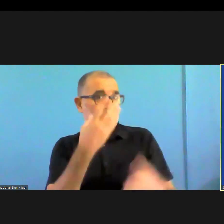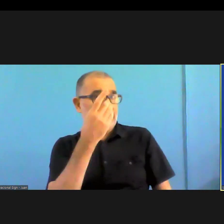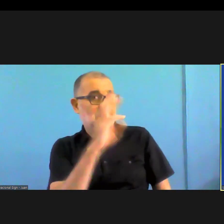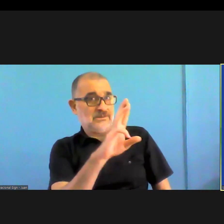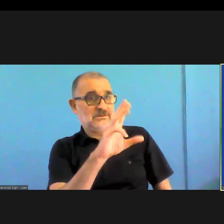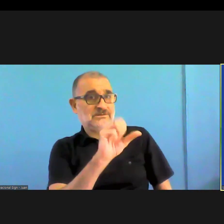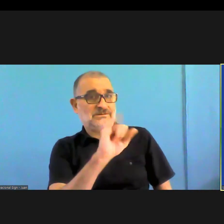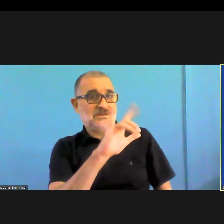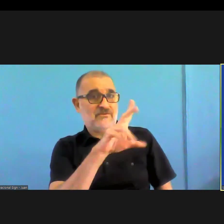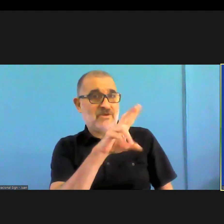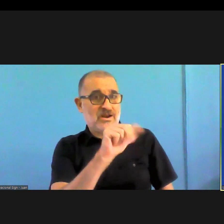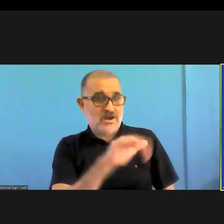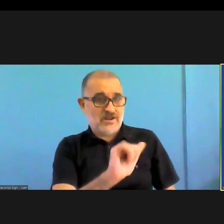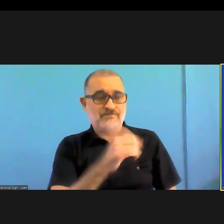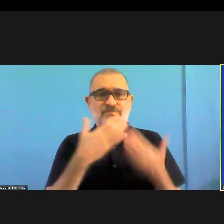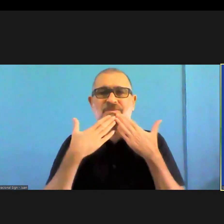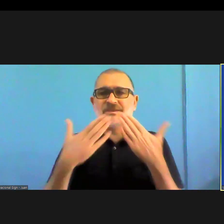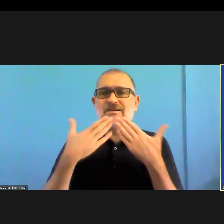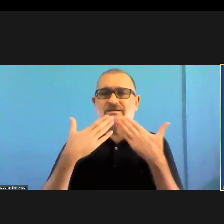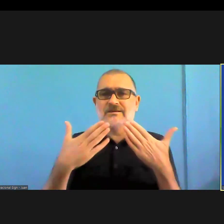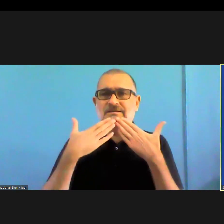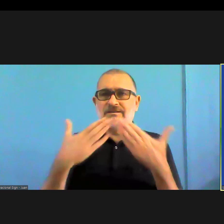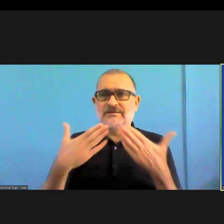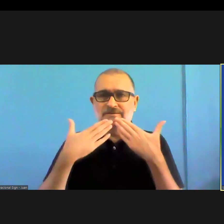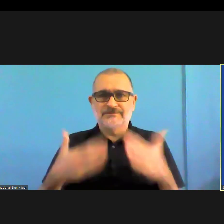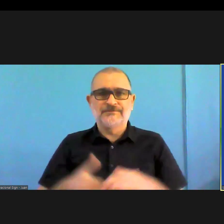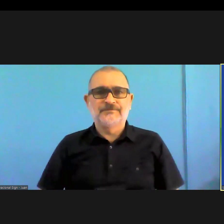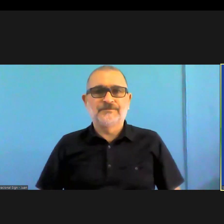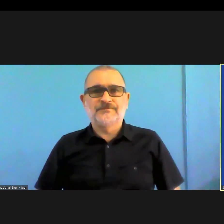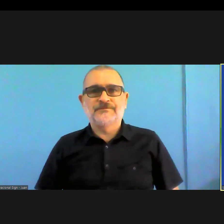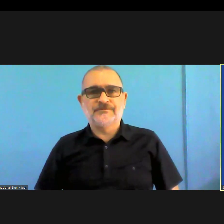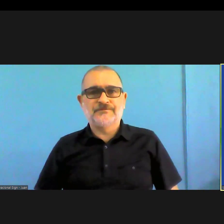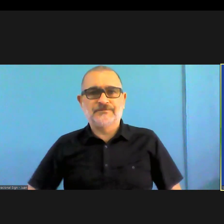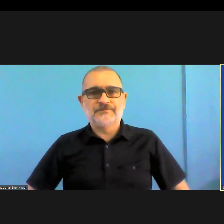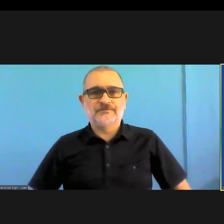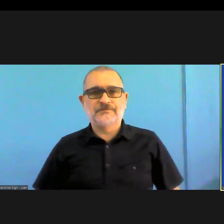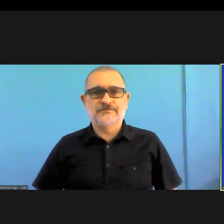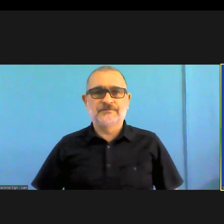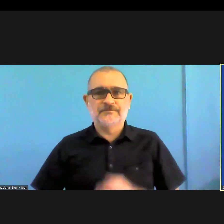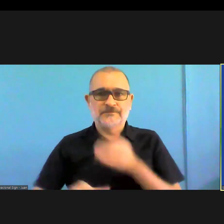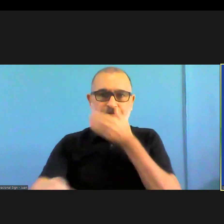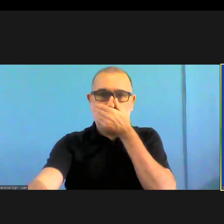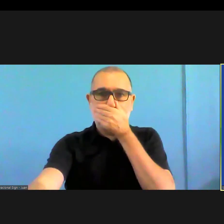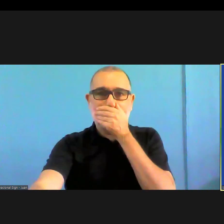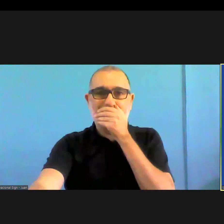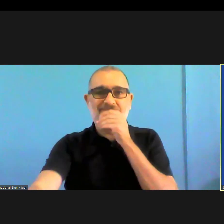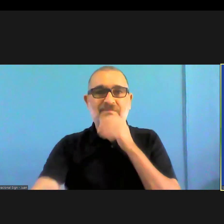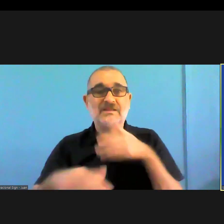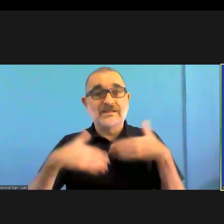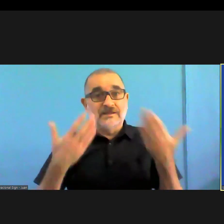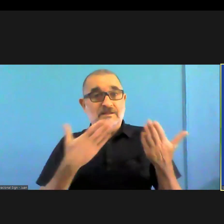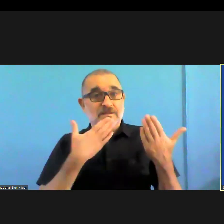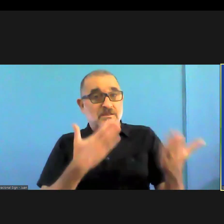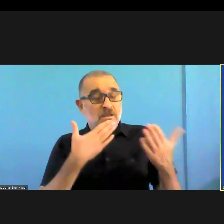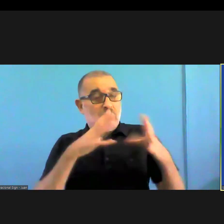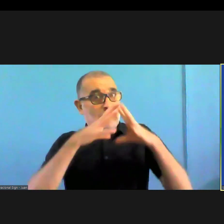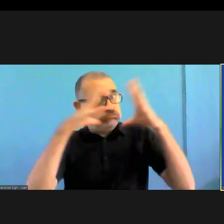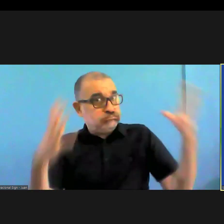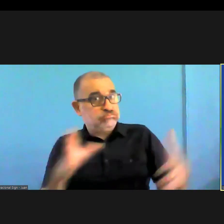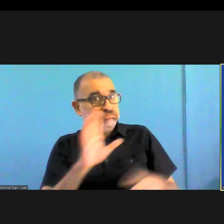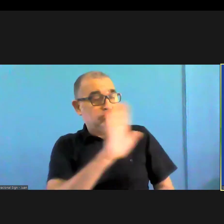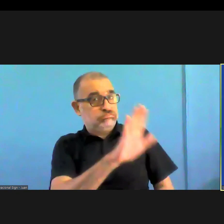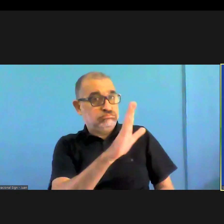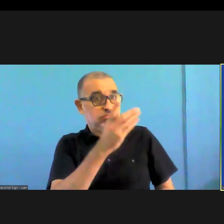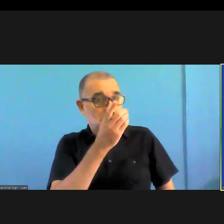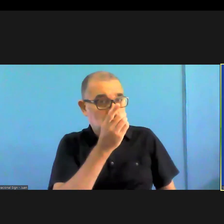Muchas gracias, doctor Regalía, por su dedicación continua y su colaboración en apoyo al fortalecimiento de los sistemas